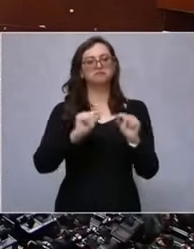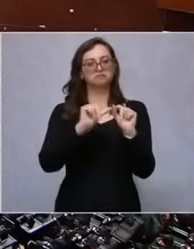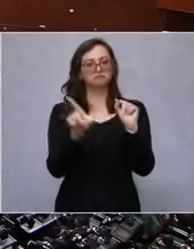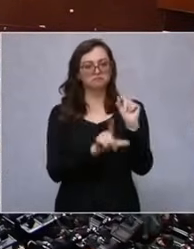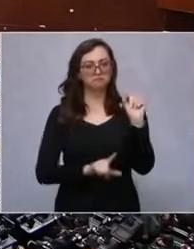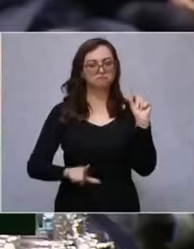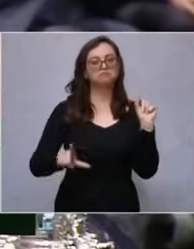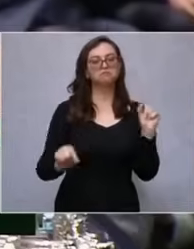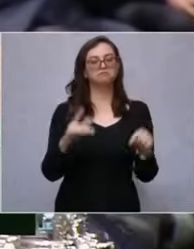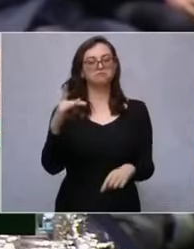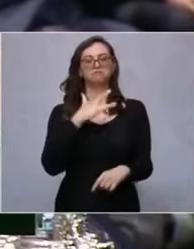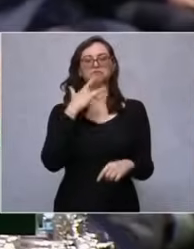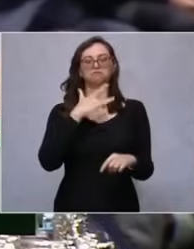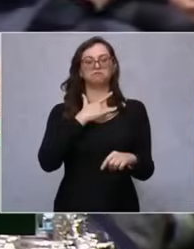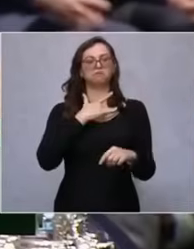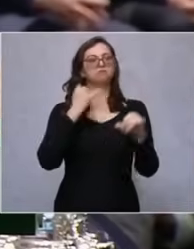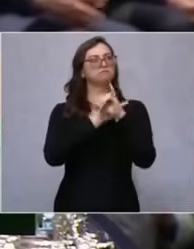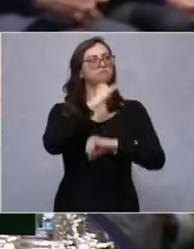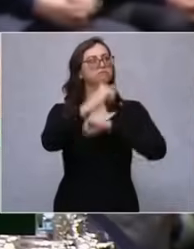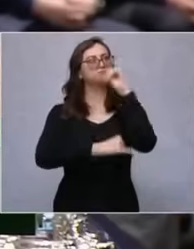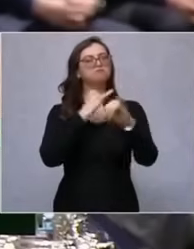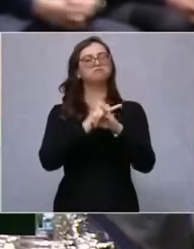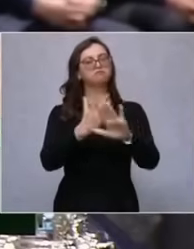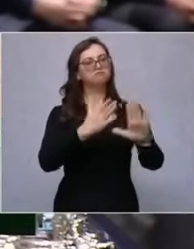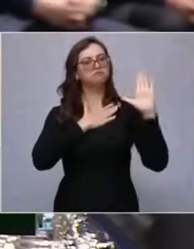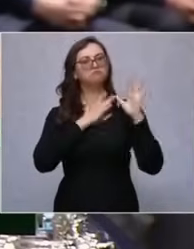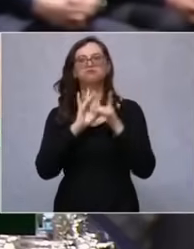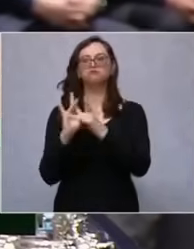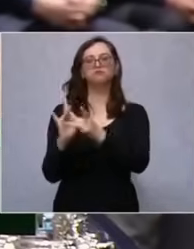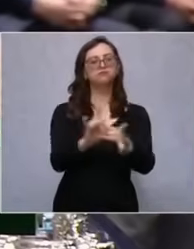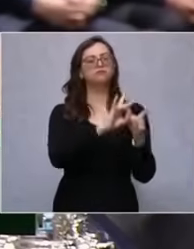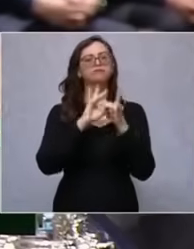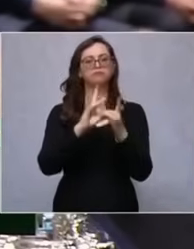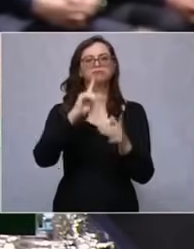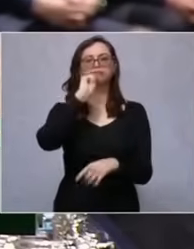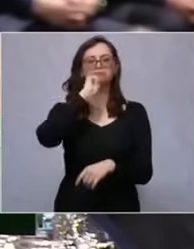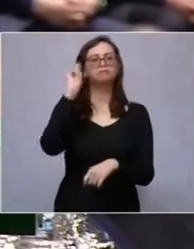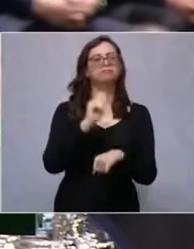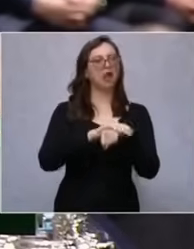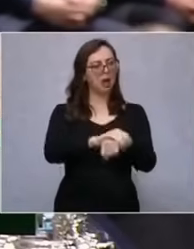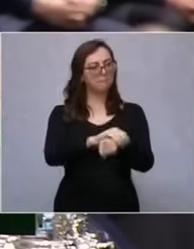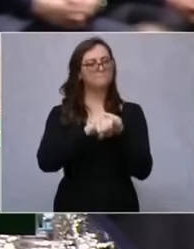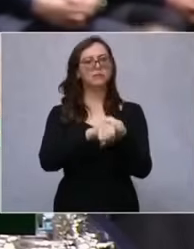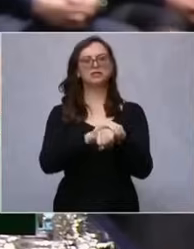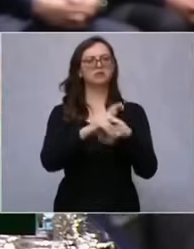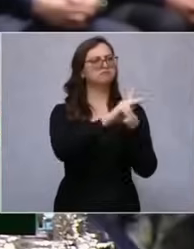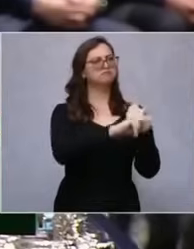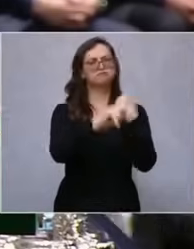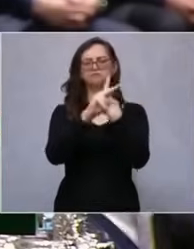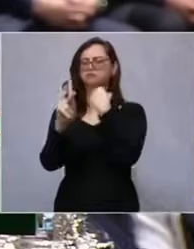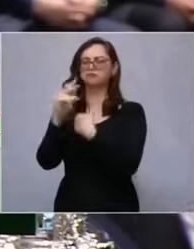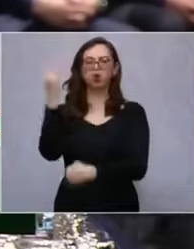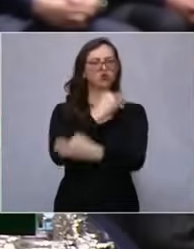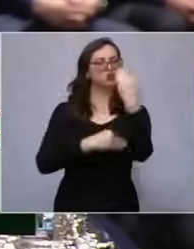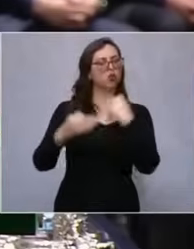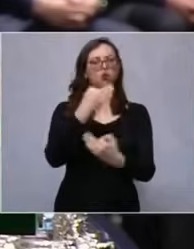México con la comunidad internacional. Eso sí, y de estuvo la amistad loco. Que nos une con todos los pueblos del mundo.